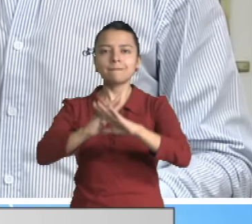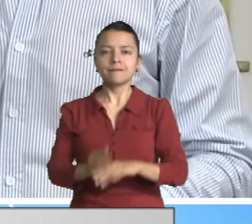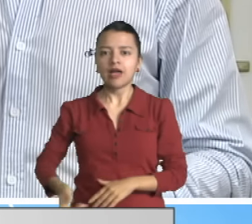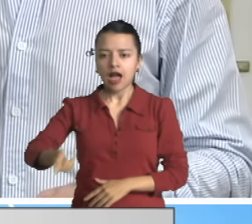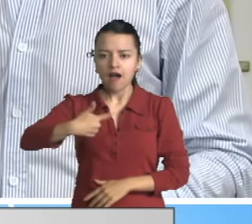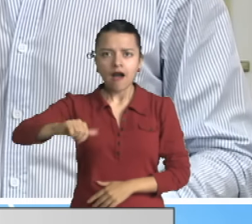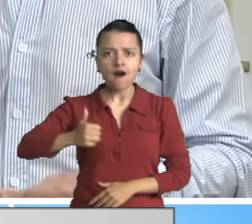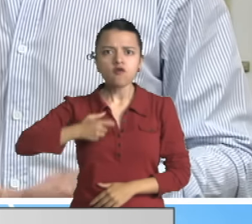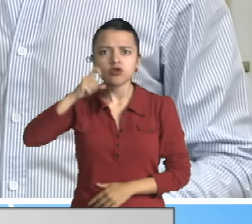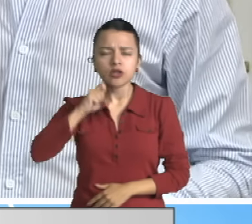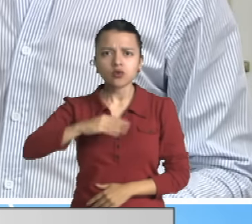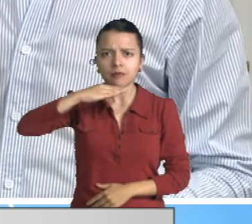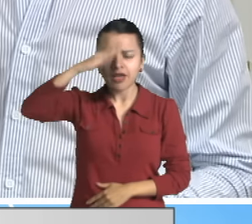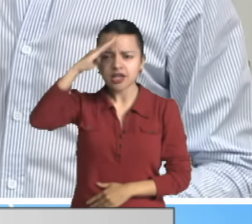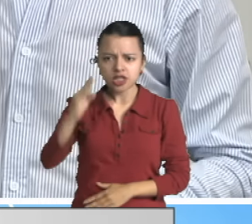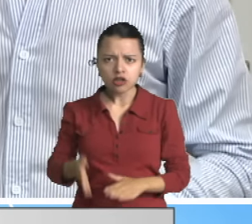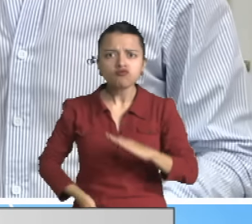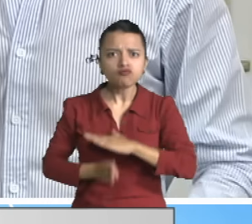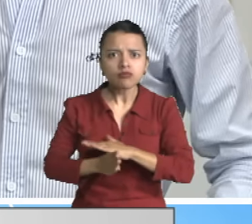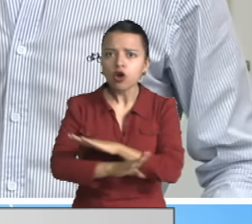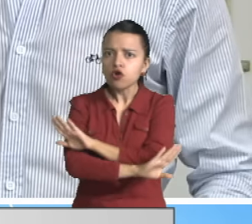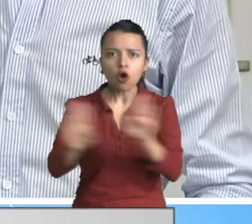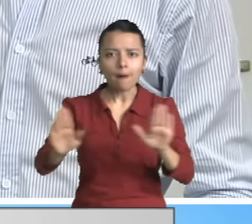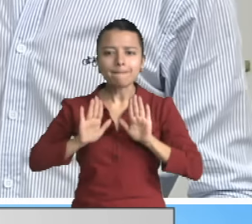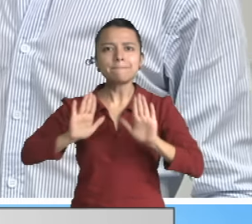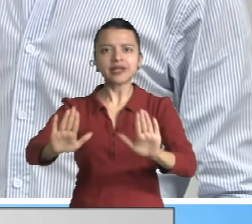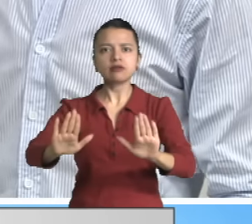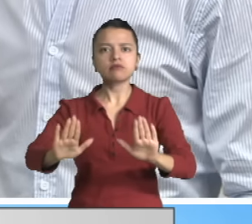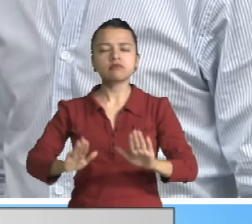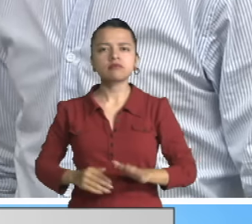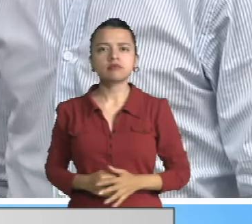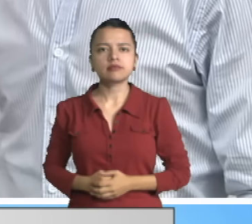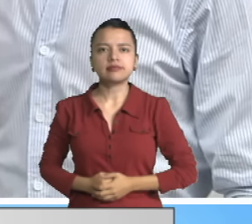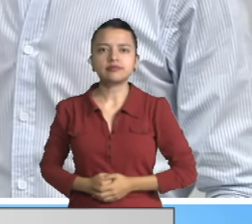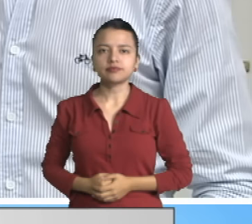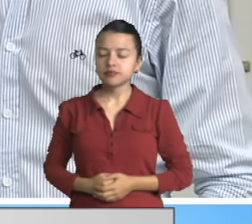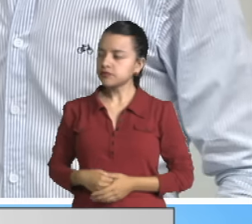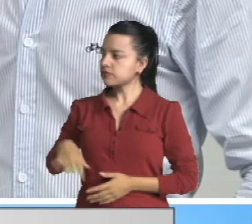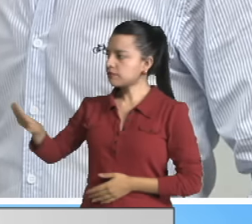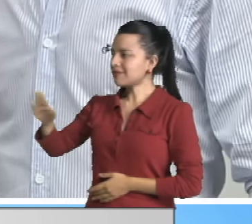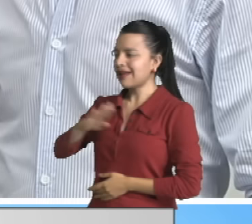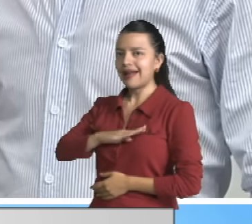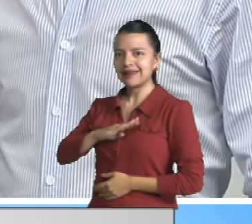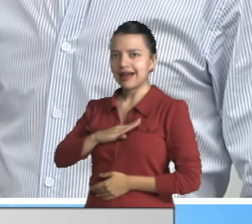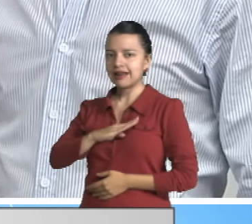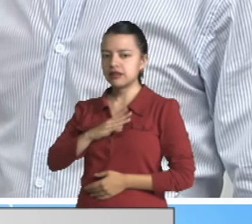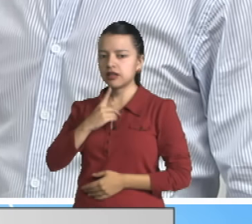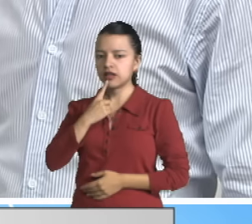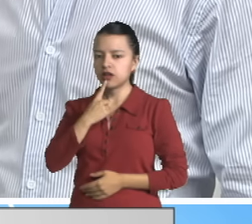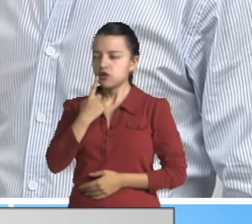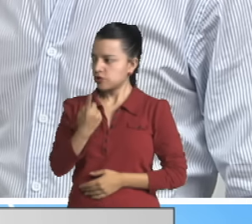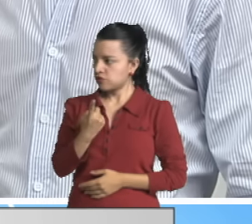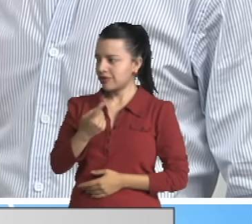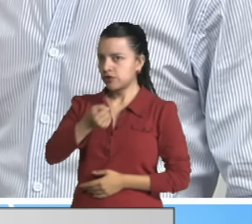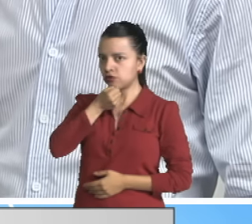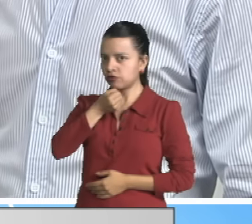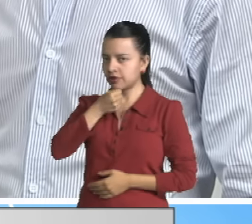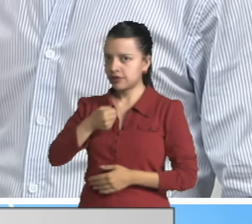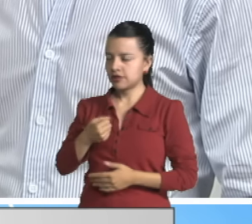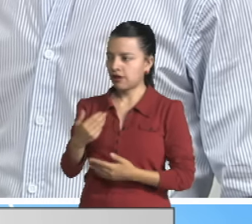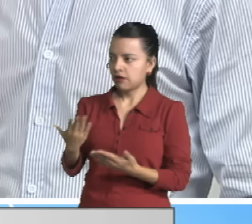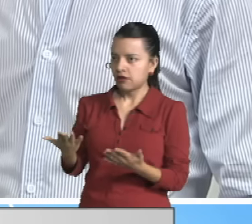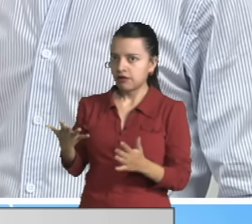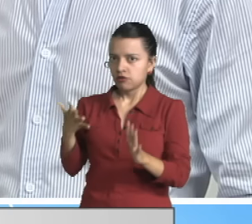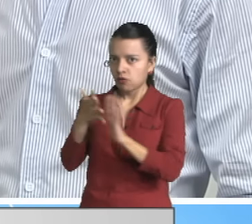niñas y adolescentes en Medellín es en serio y no vamos a parar. Alcalde, en concordancia con esta noticia que se acaba de conocer, ustedes